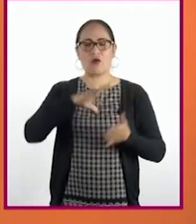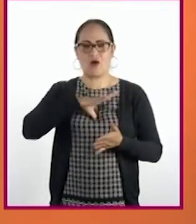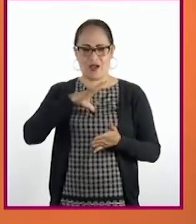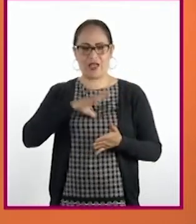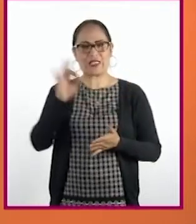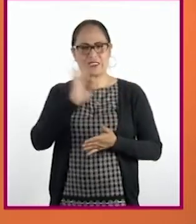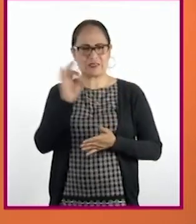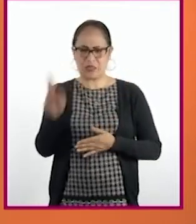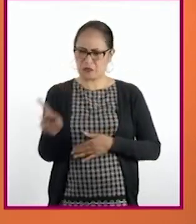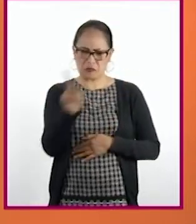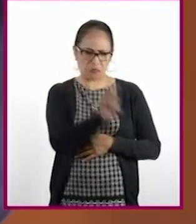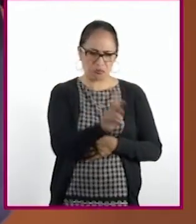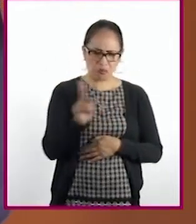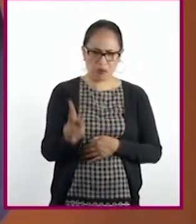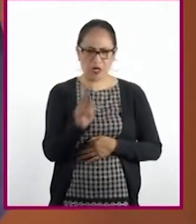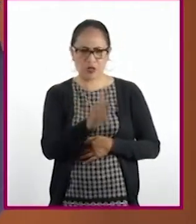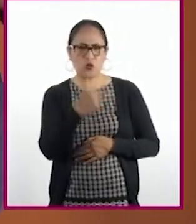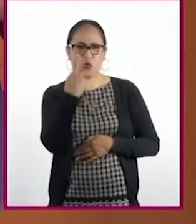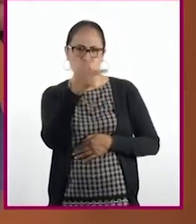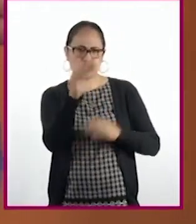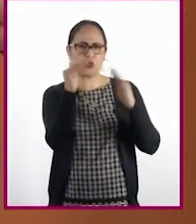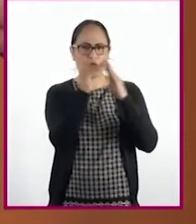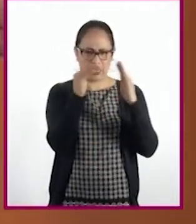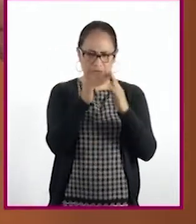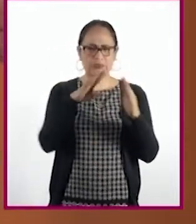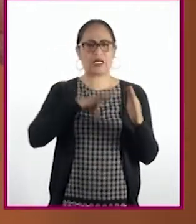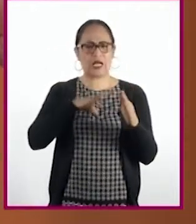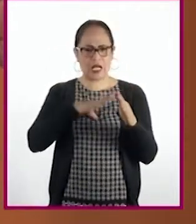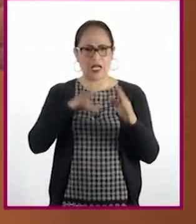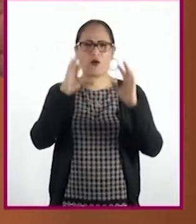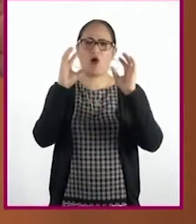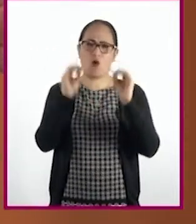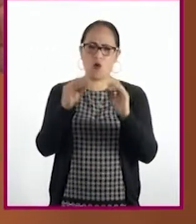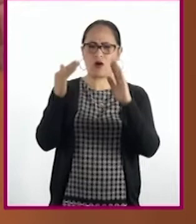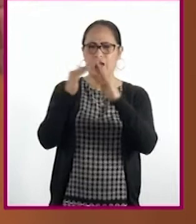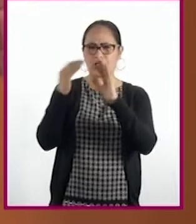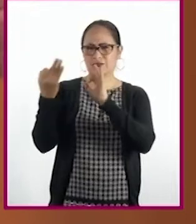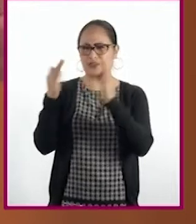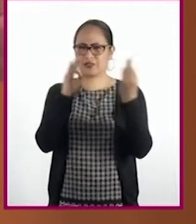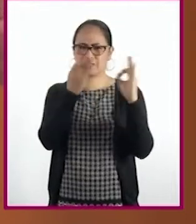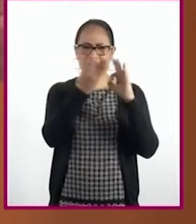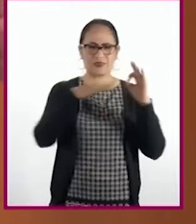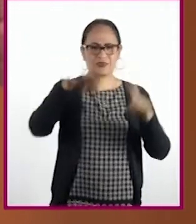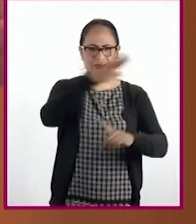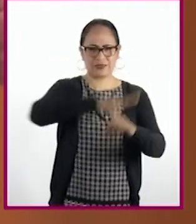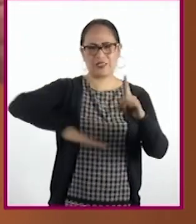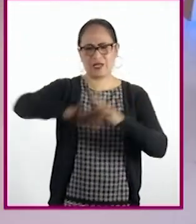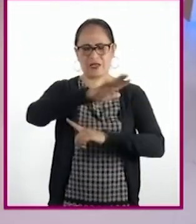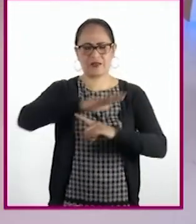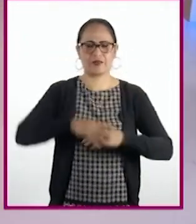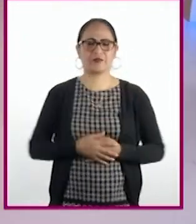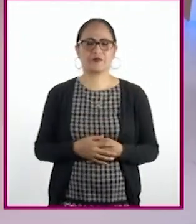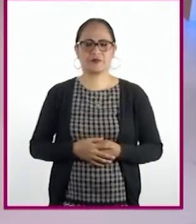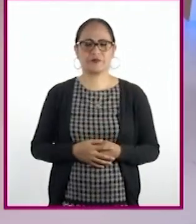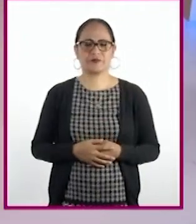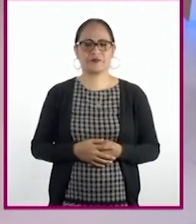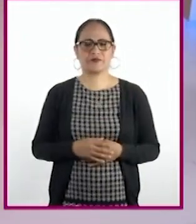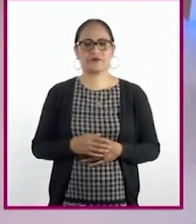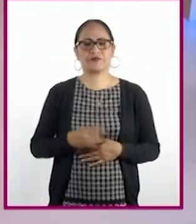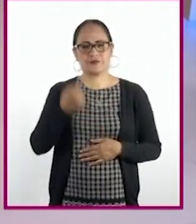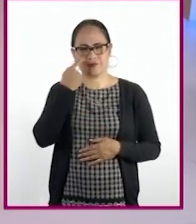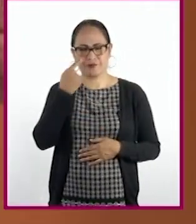parezcan familiares, porque en su vivienda lo tienen o en los inmuebles que se encuentran en la zona donde viven. En este caso